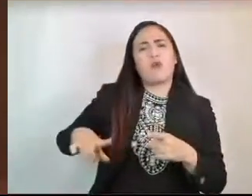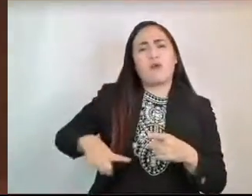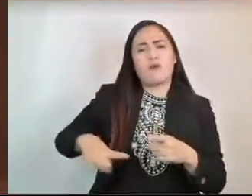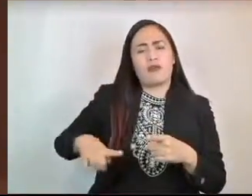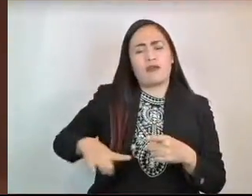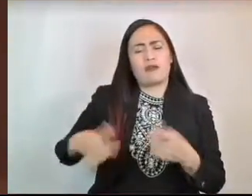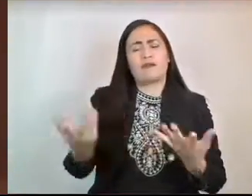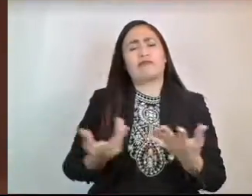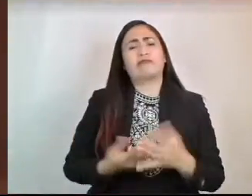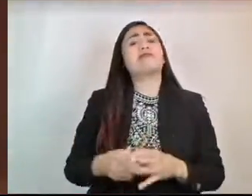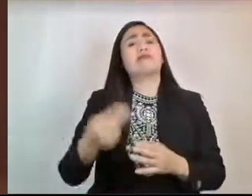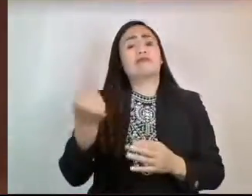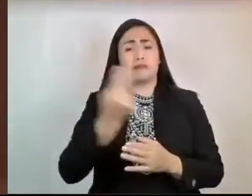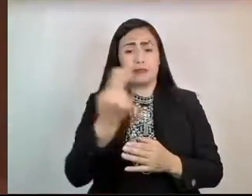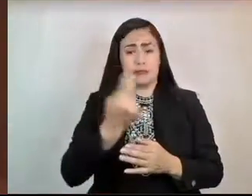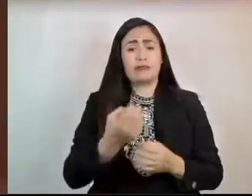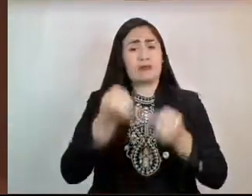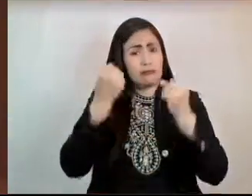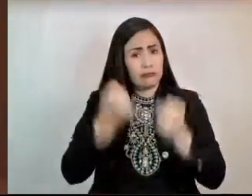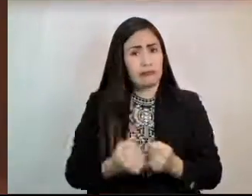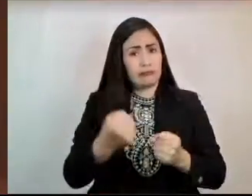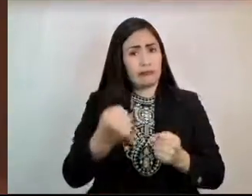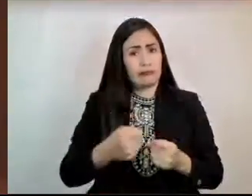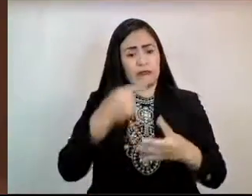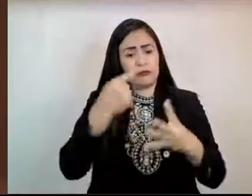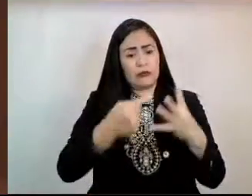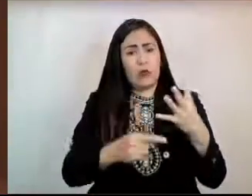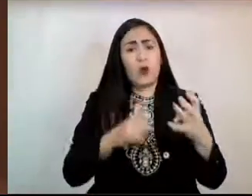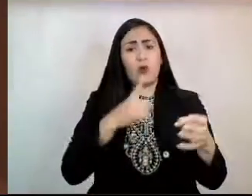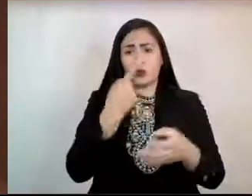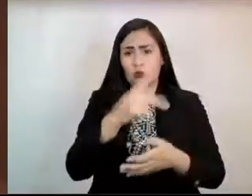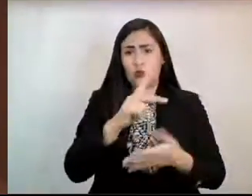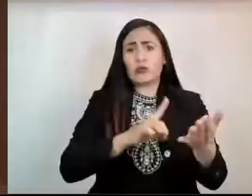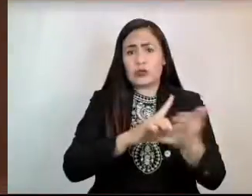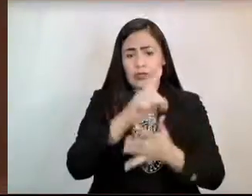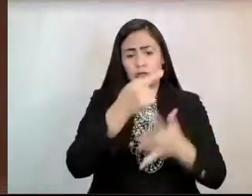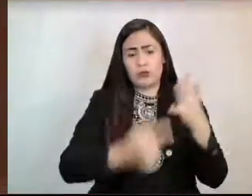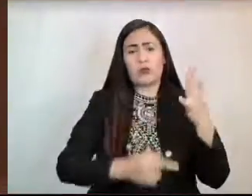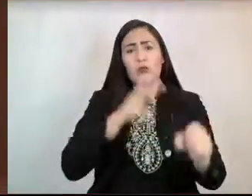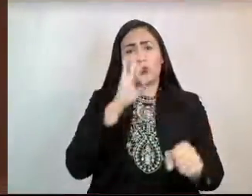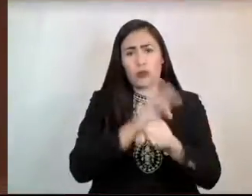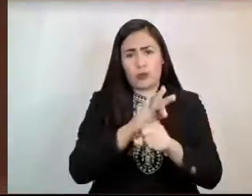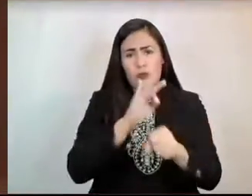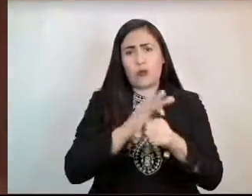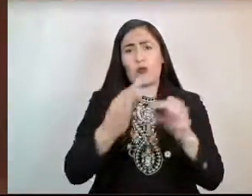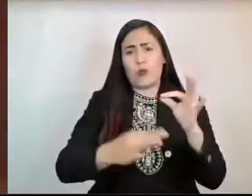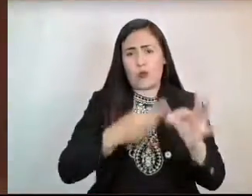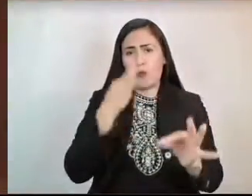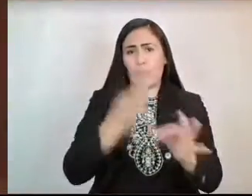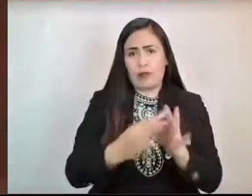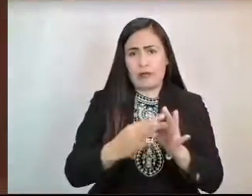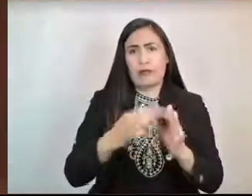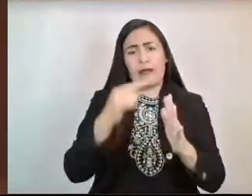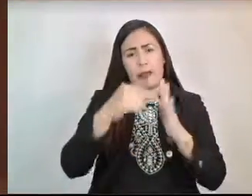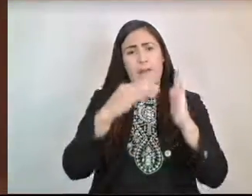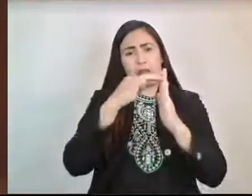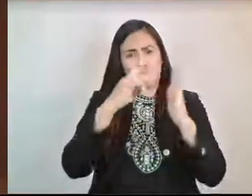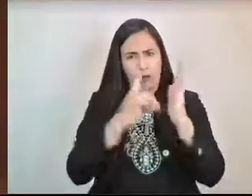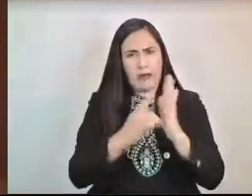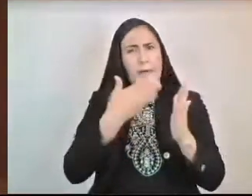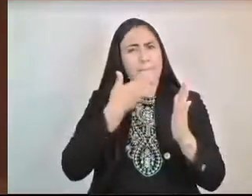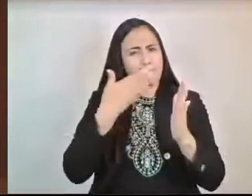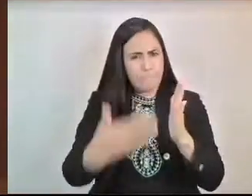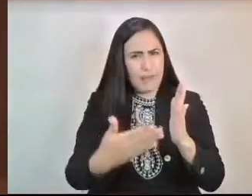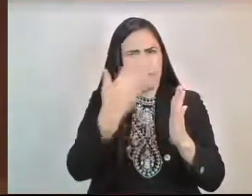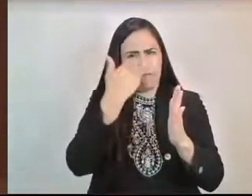requiere garantizar todos y cada uno de sus derechos. Se necesita un modelo eficaz y eficiente. La atención